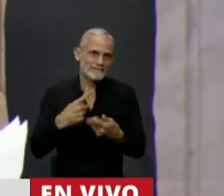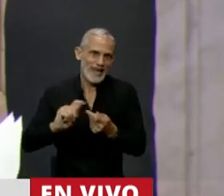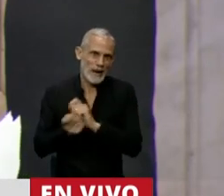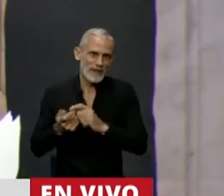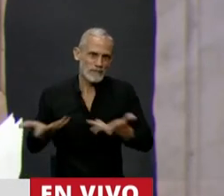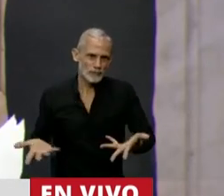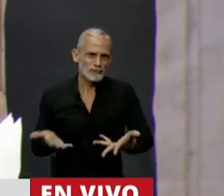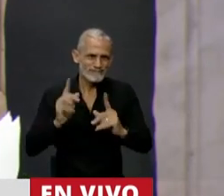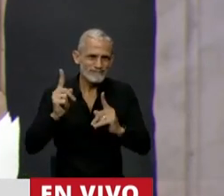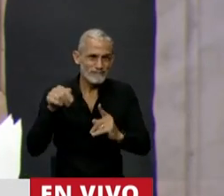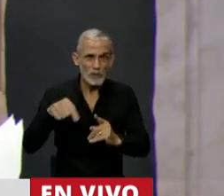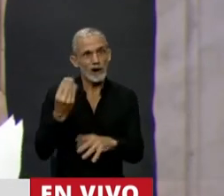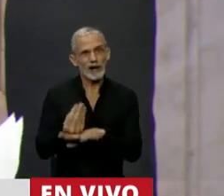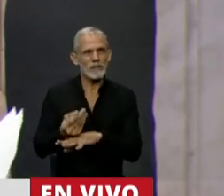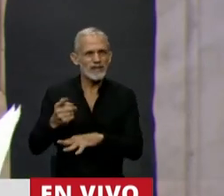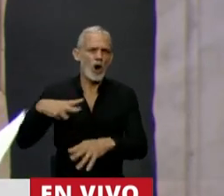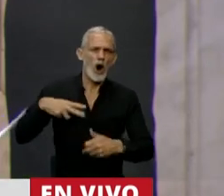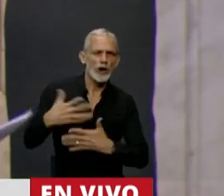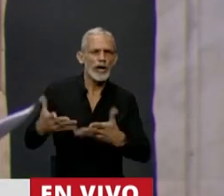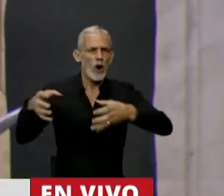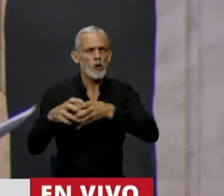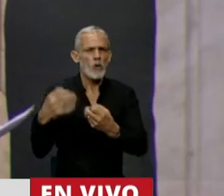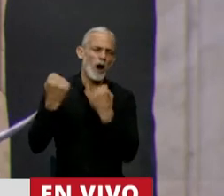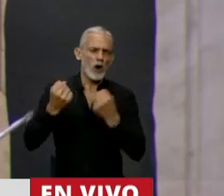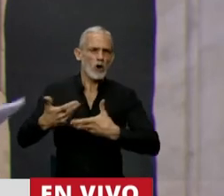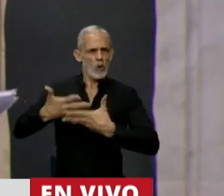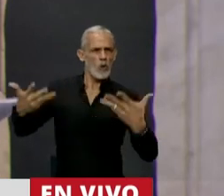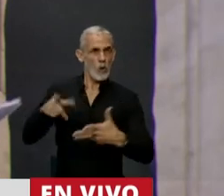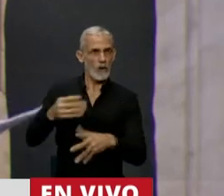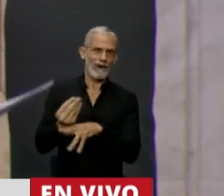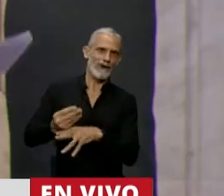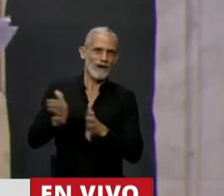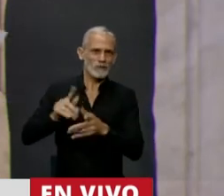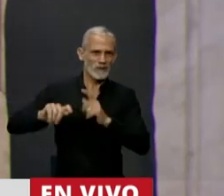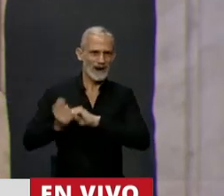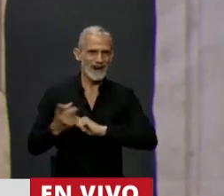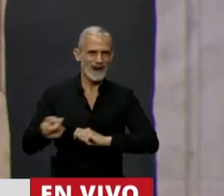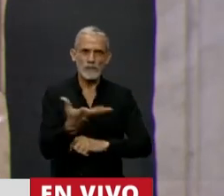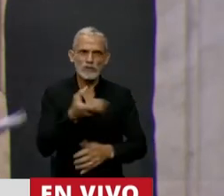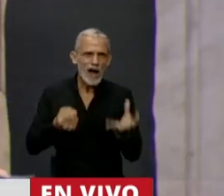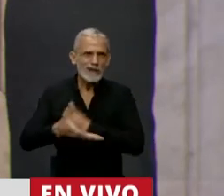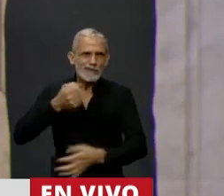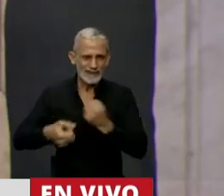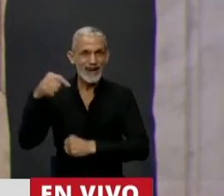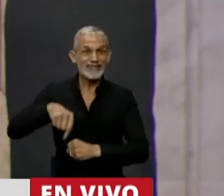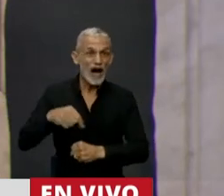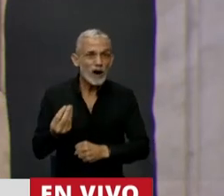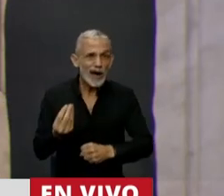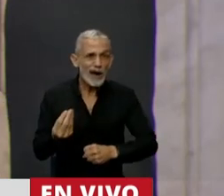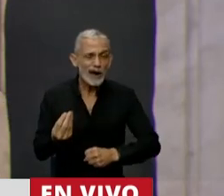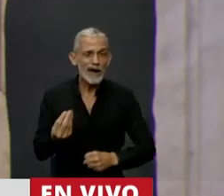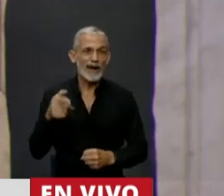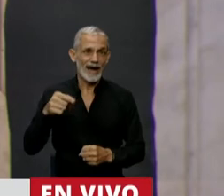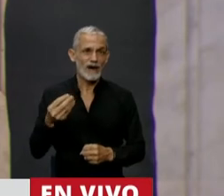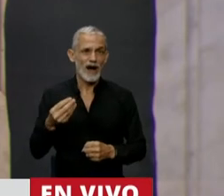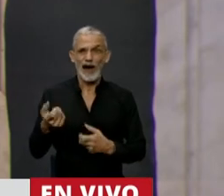Cambiemos. Y son a los que ellos representan, los ricos, los grandes grupos económicos, son los que han confiscado permanentemente al pueblo, y ahora, además,